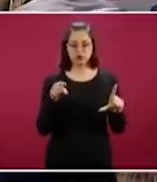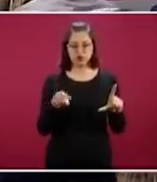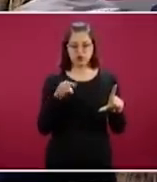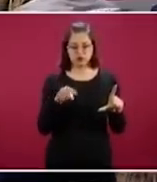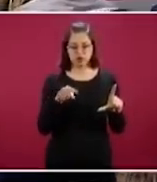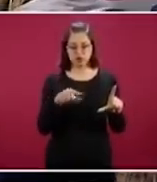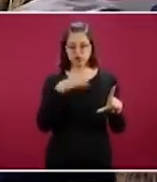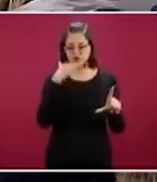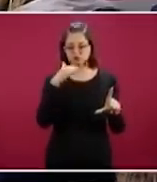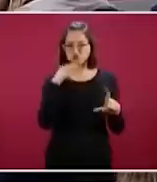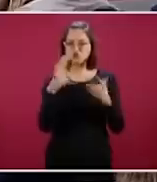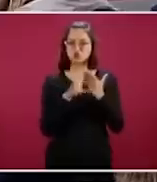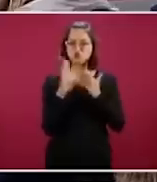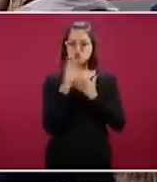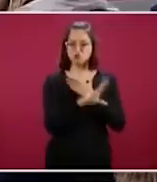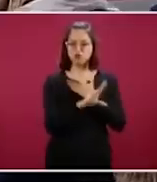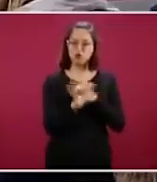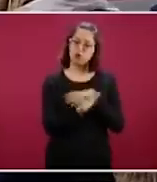sí.